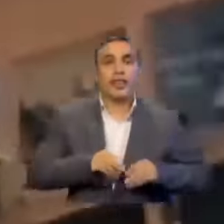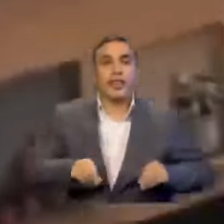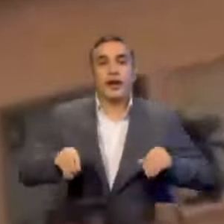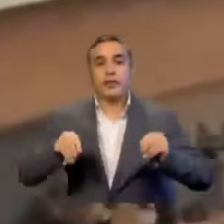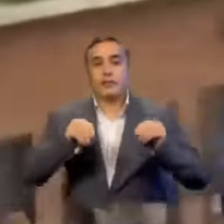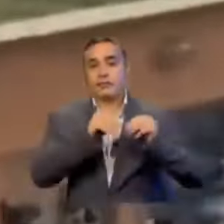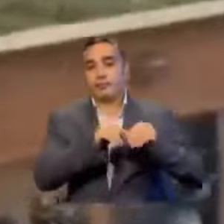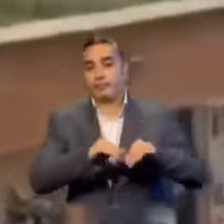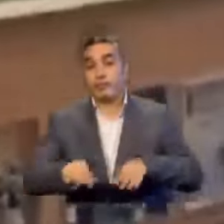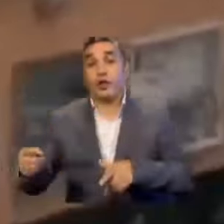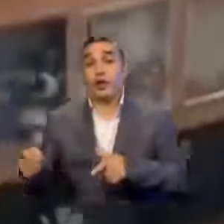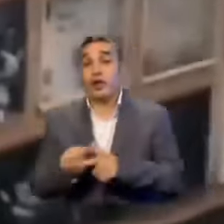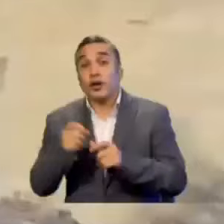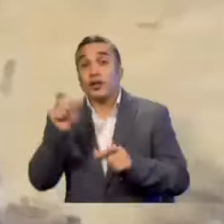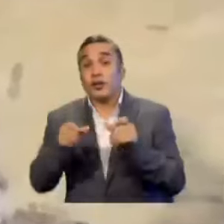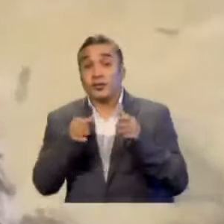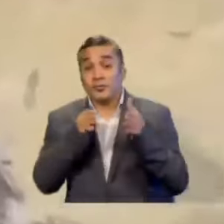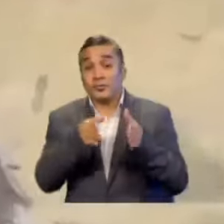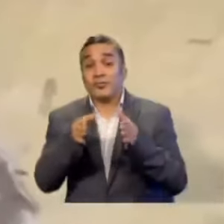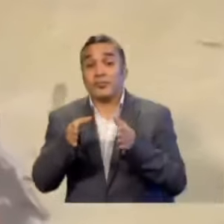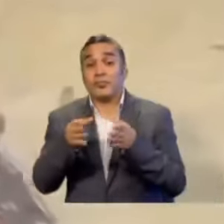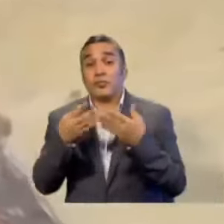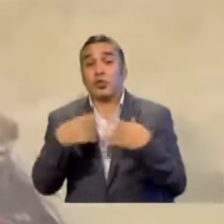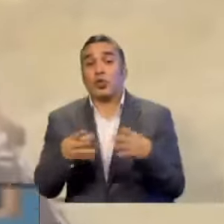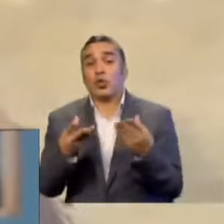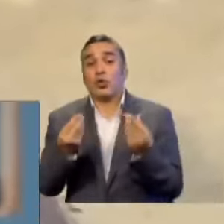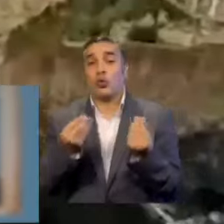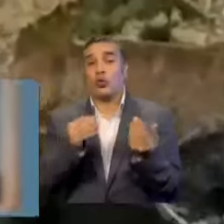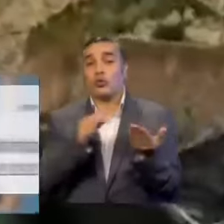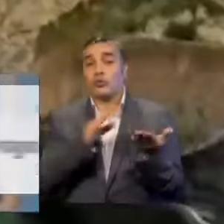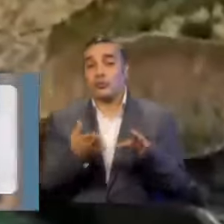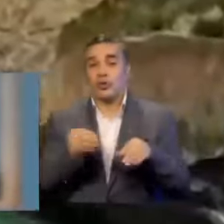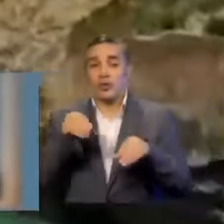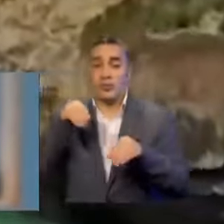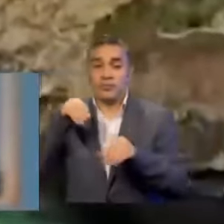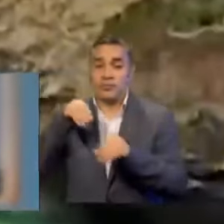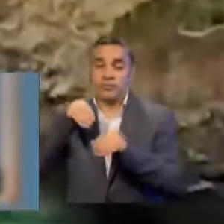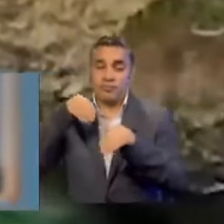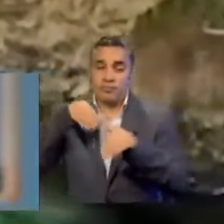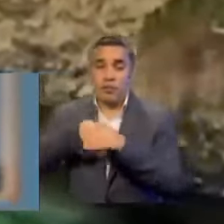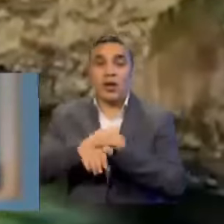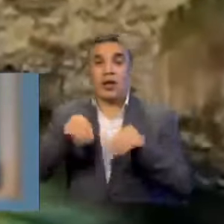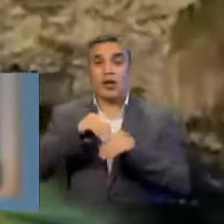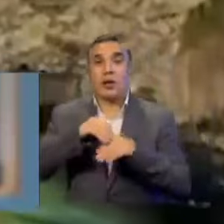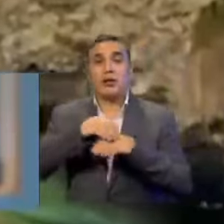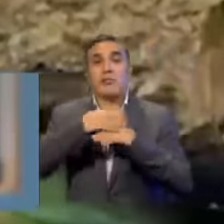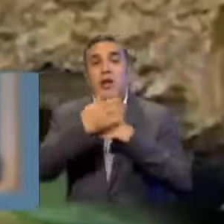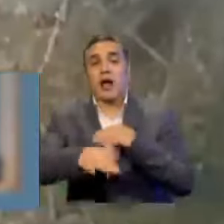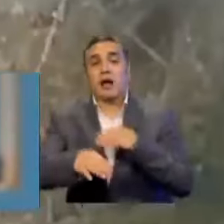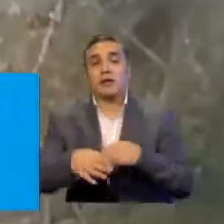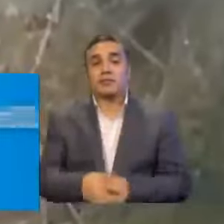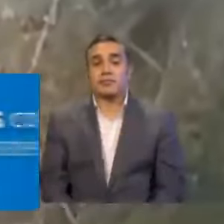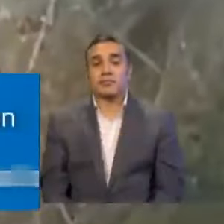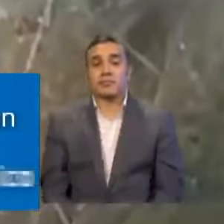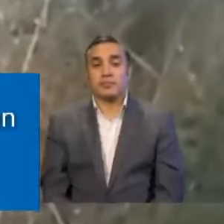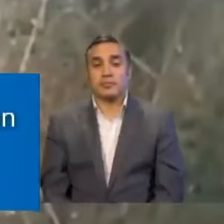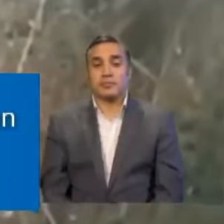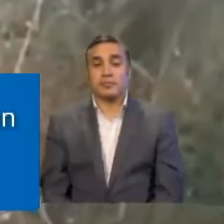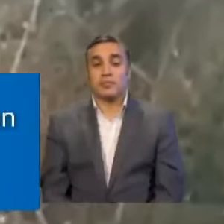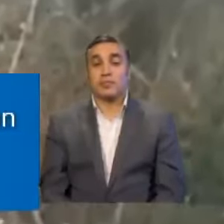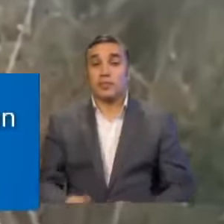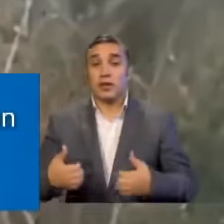tierras. De ese modo, los nichos se hundieron decenas de metros hasta las rocas de la orilla y numerosos ataúdes terminaron en el mar.